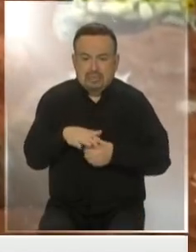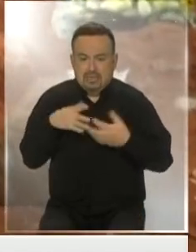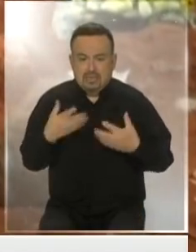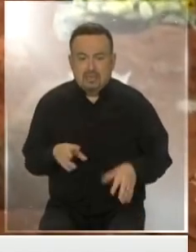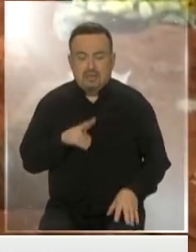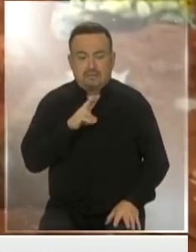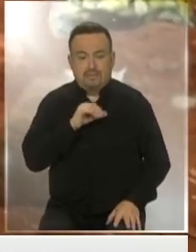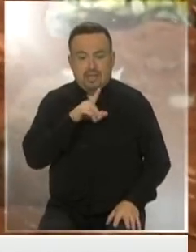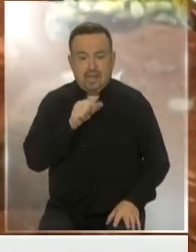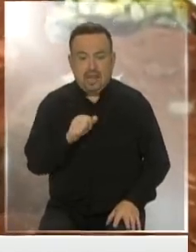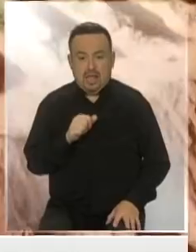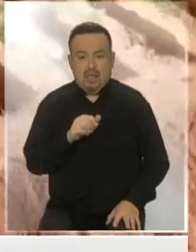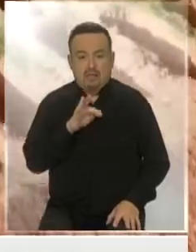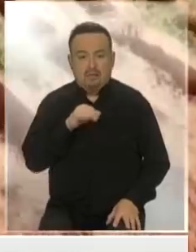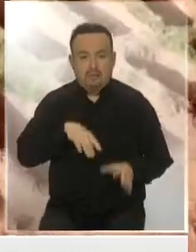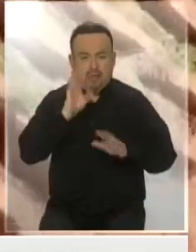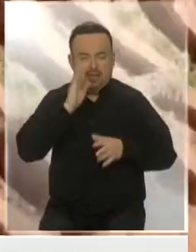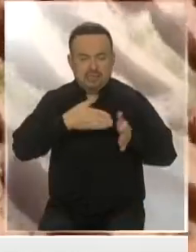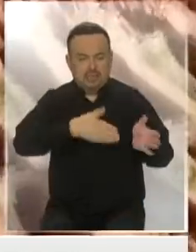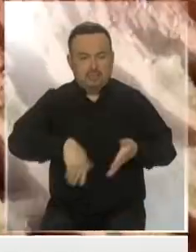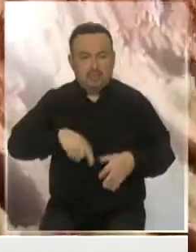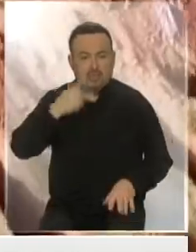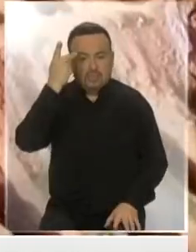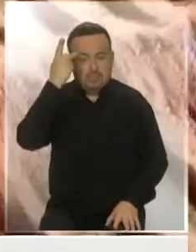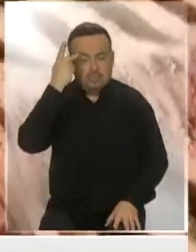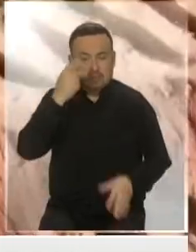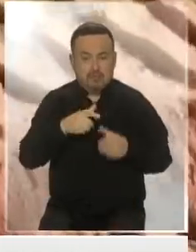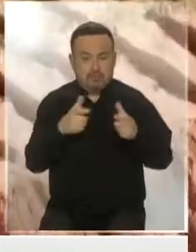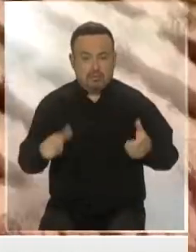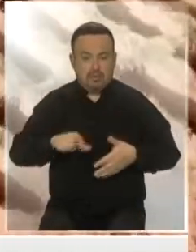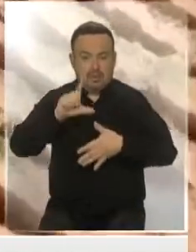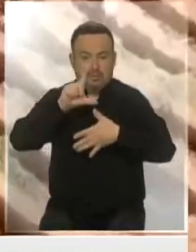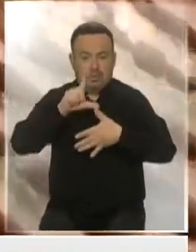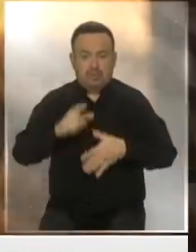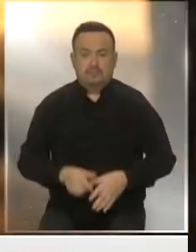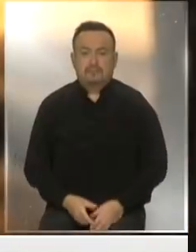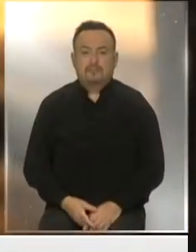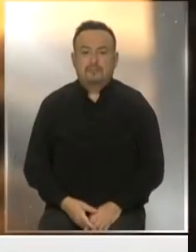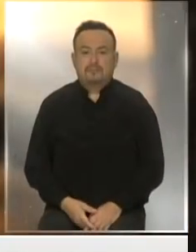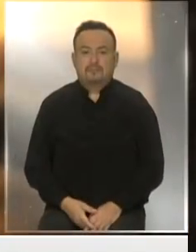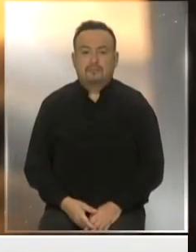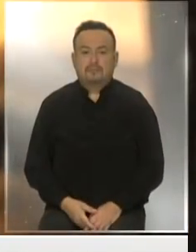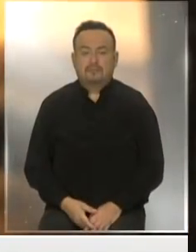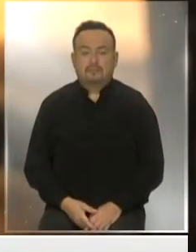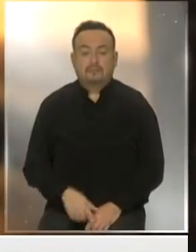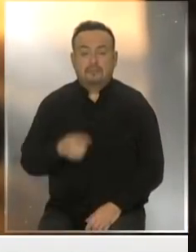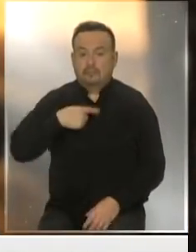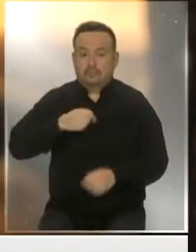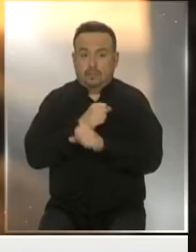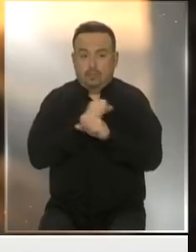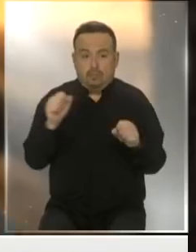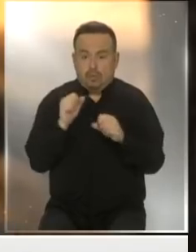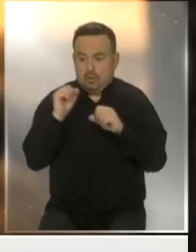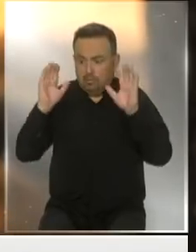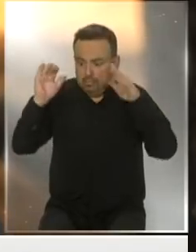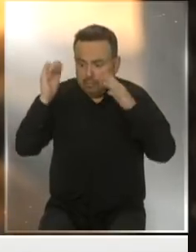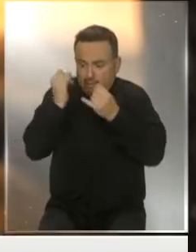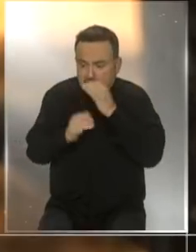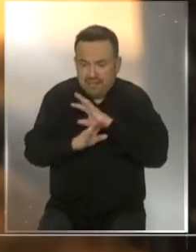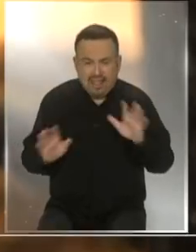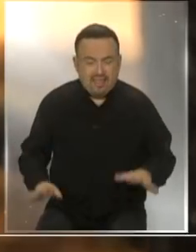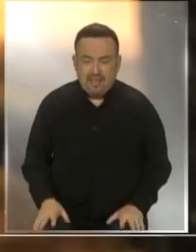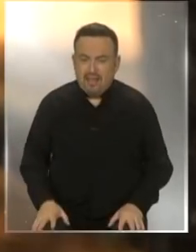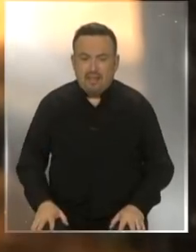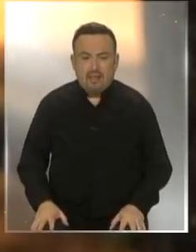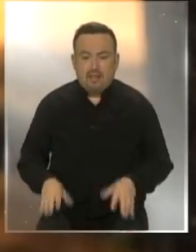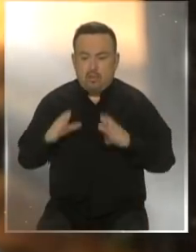Vila Formosa, el mayor cementerio de Sao Paulo y de América Latina. No nos podemos despedir, nada.